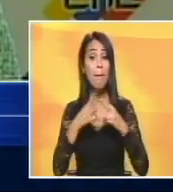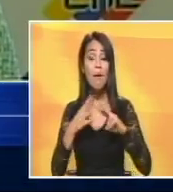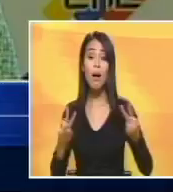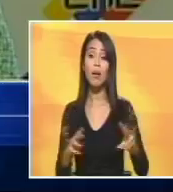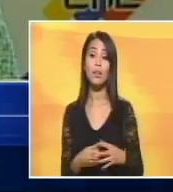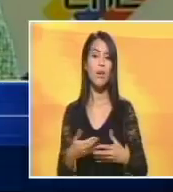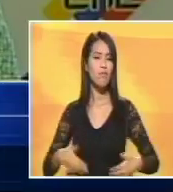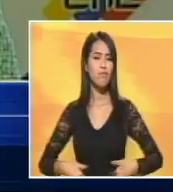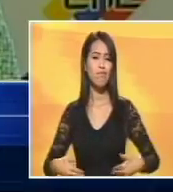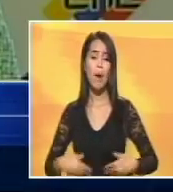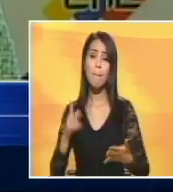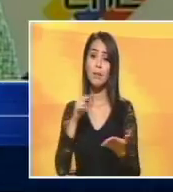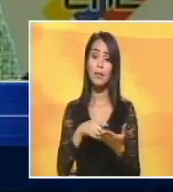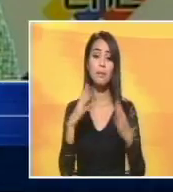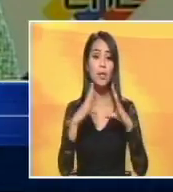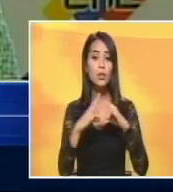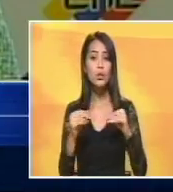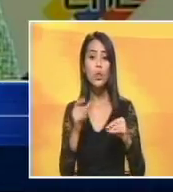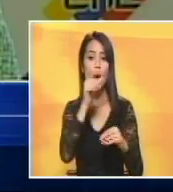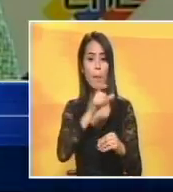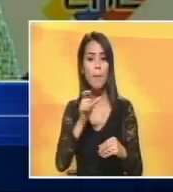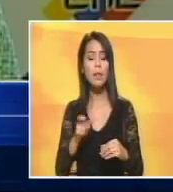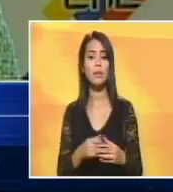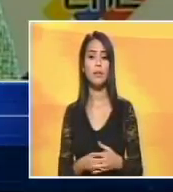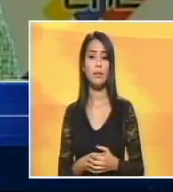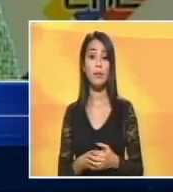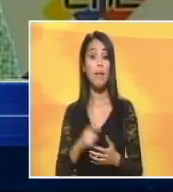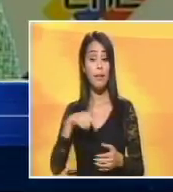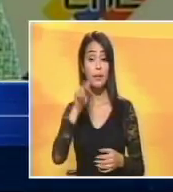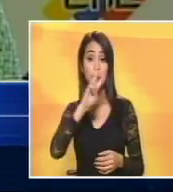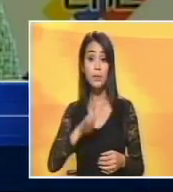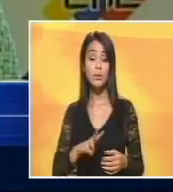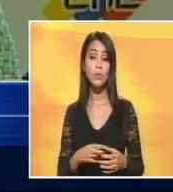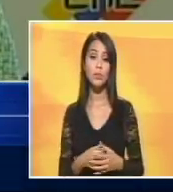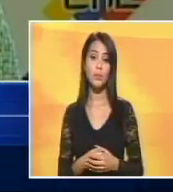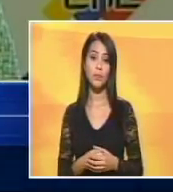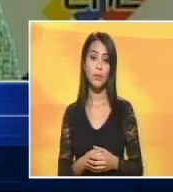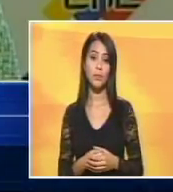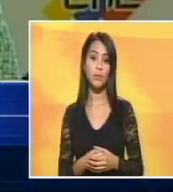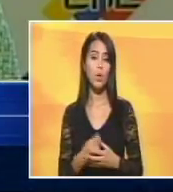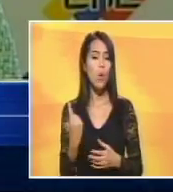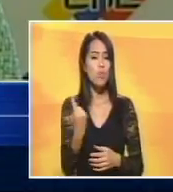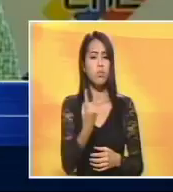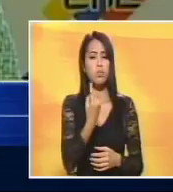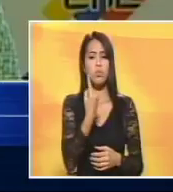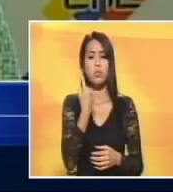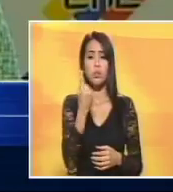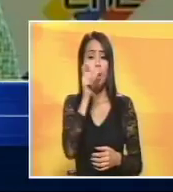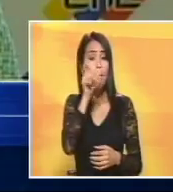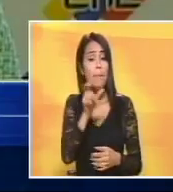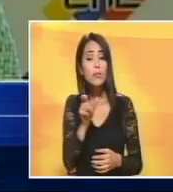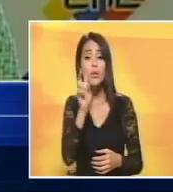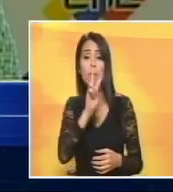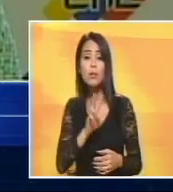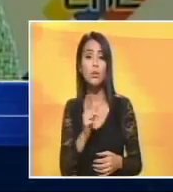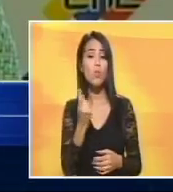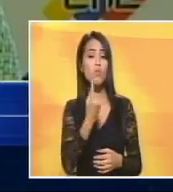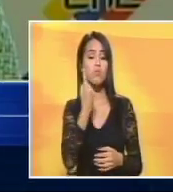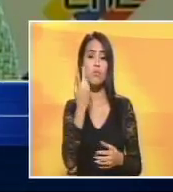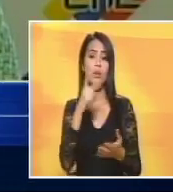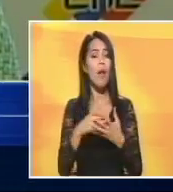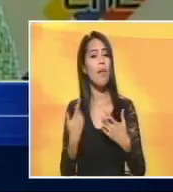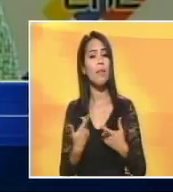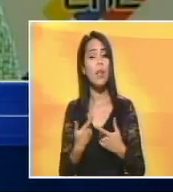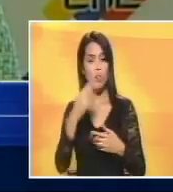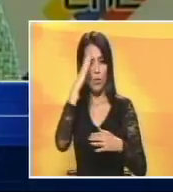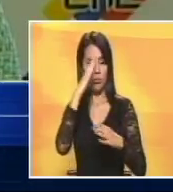de todas las ciudadanas y todos los ciudadanos de este país, quienes son los únicos depositarios de nuestra